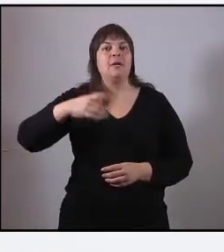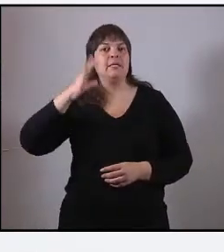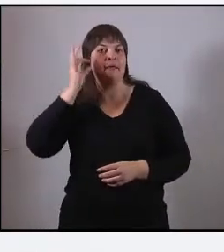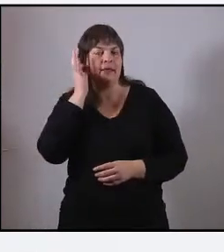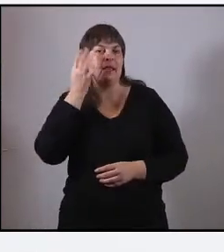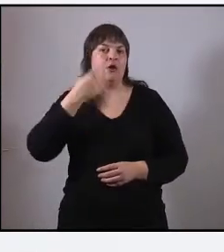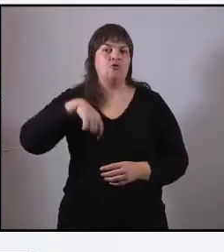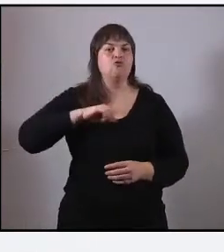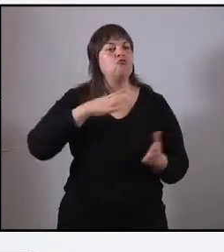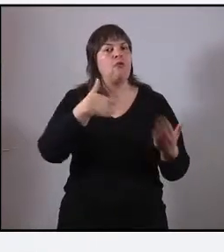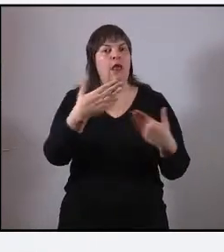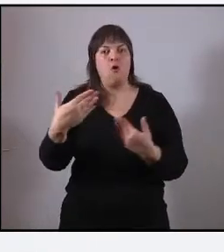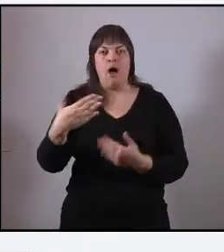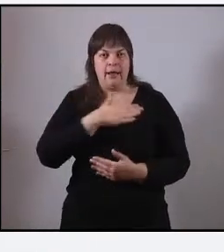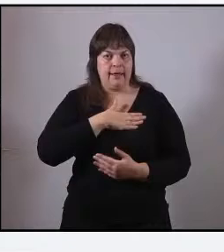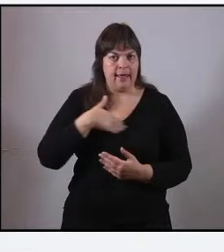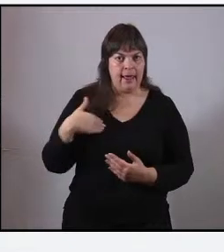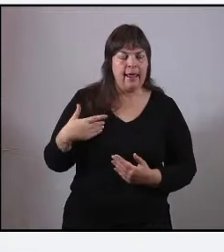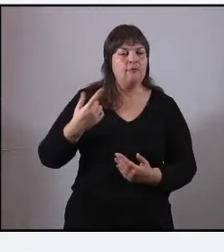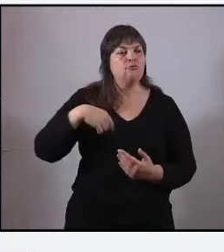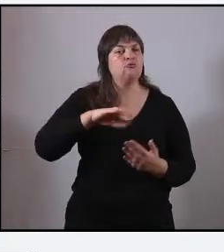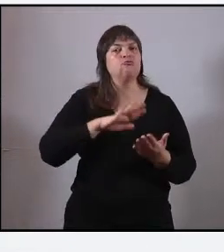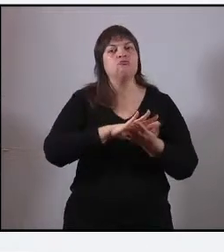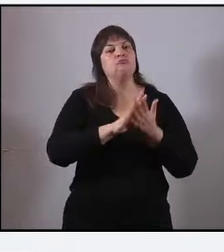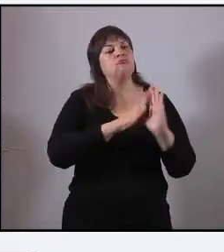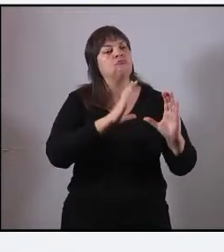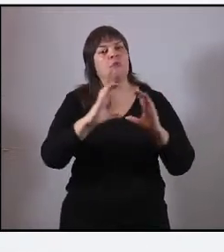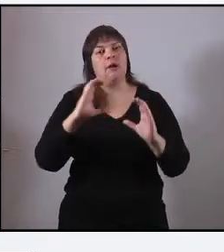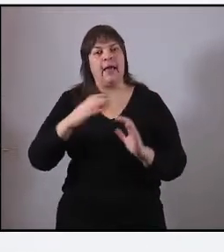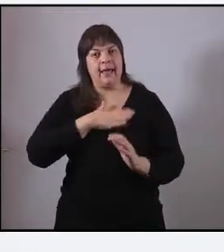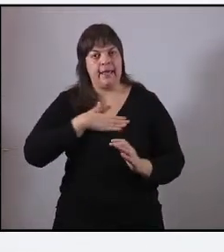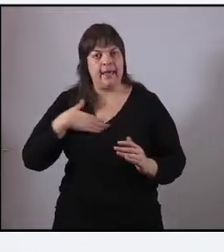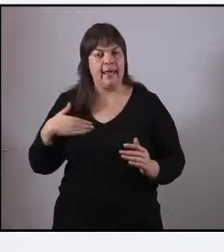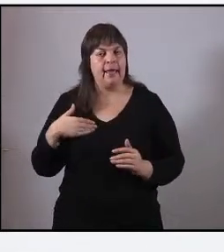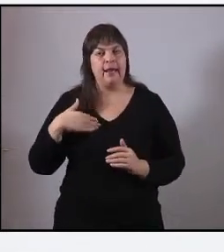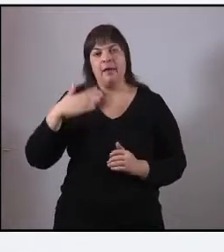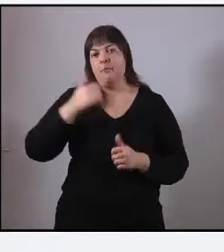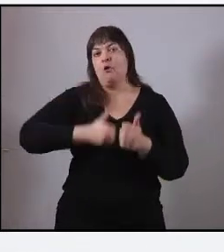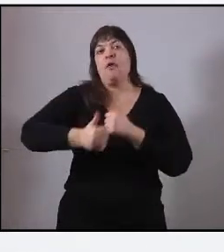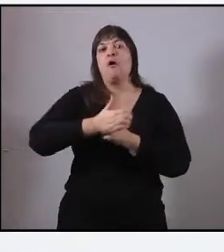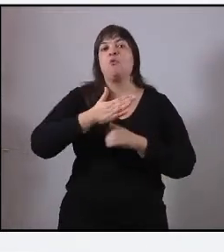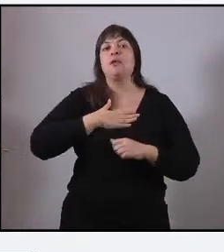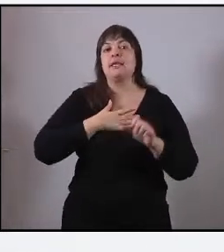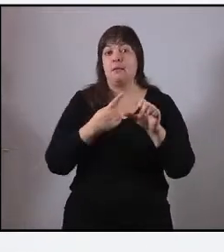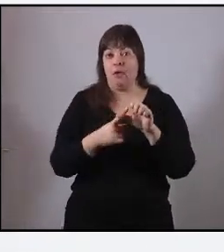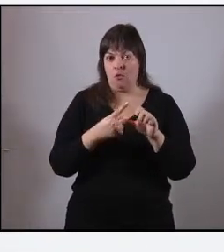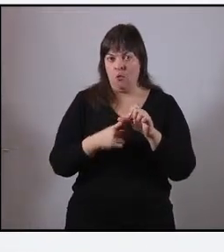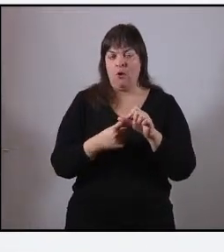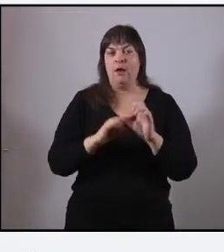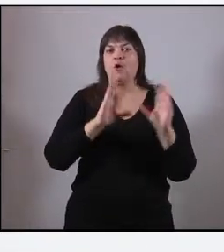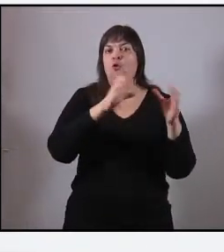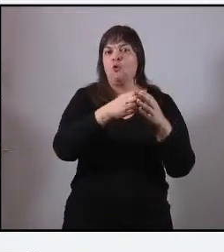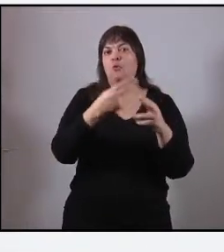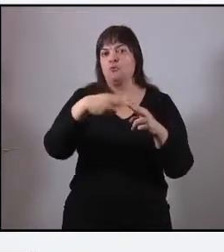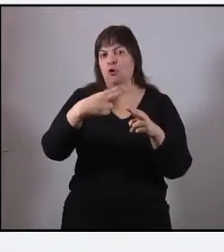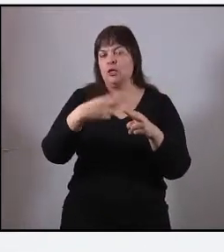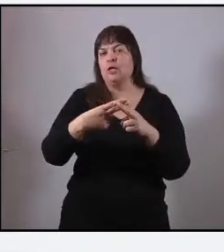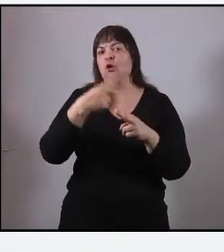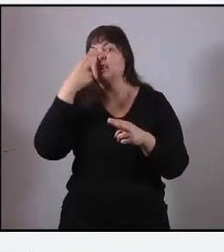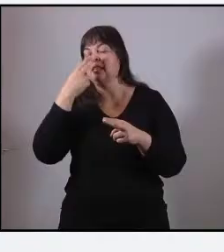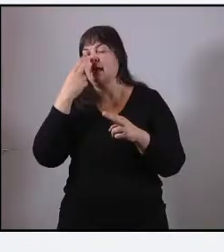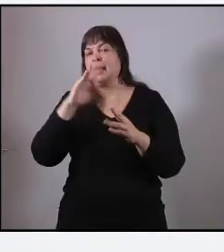dispuestos a dialogar, dispuestos a hablar, pensando principalmente en Extremadura. Los intereses de los partidos creo que deben dejarse a un